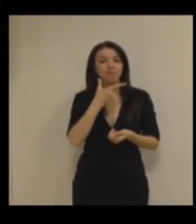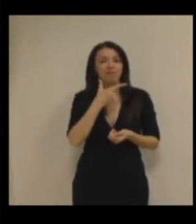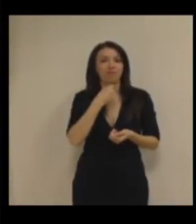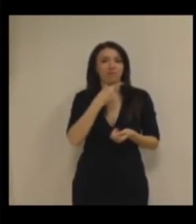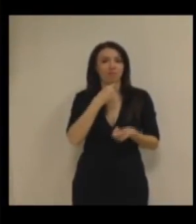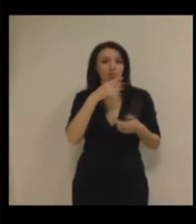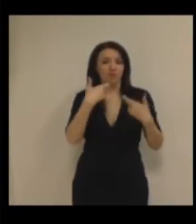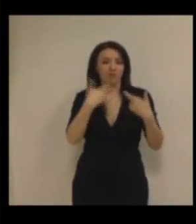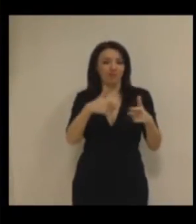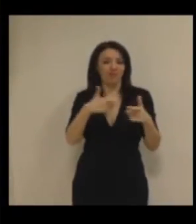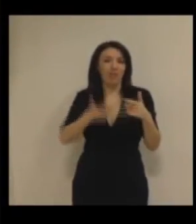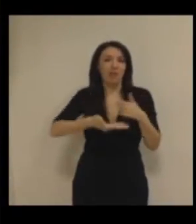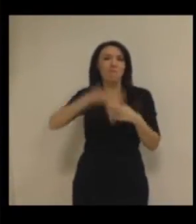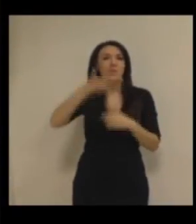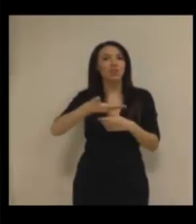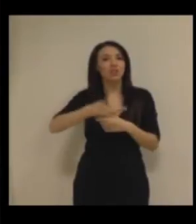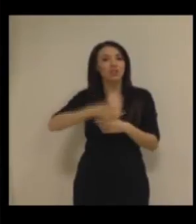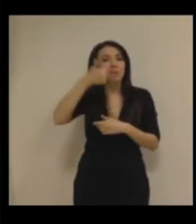importante y